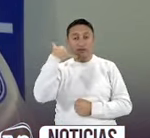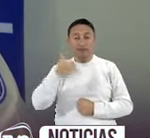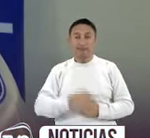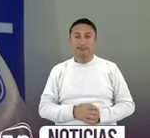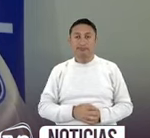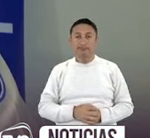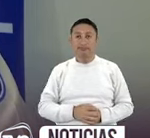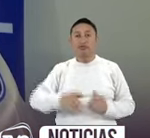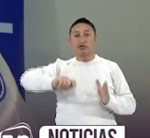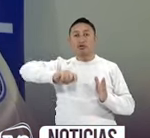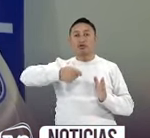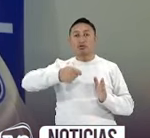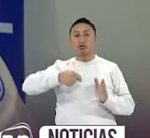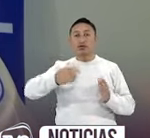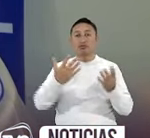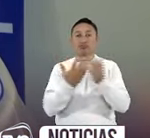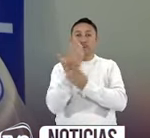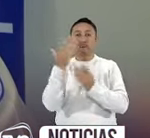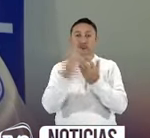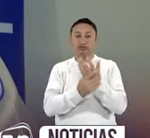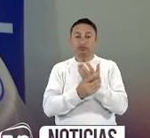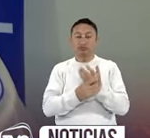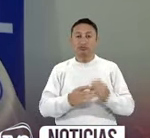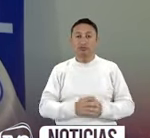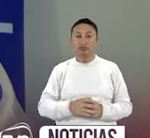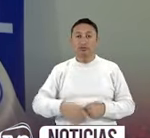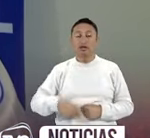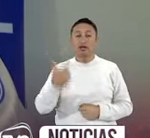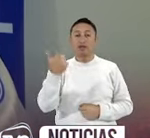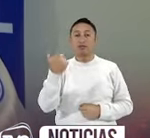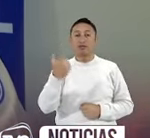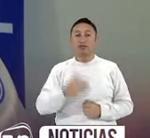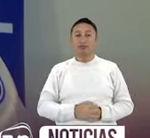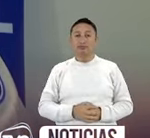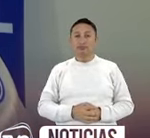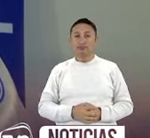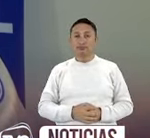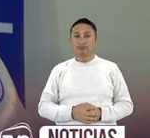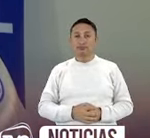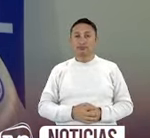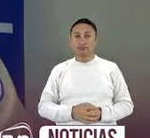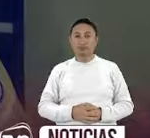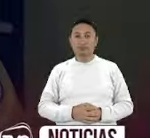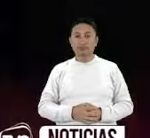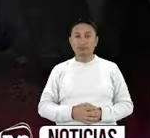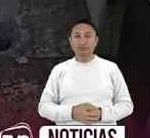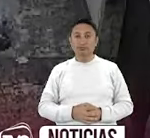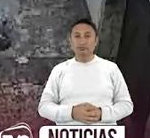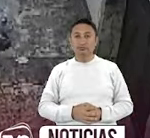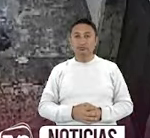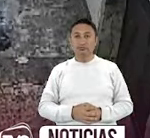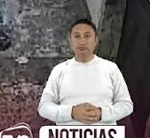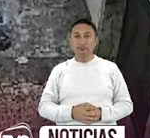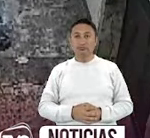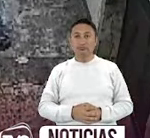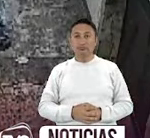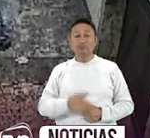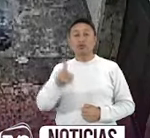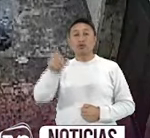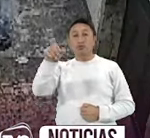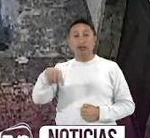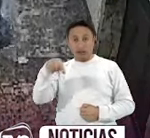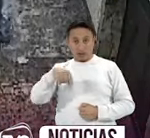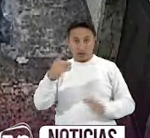destornilladores, guantes y un arma de fuego de plástico. Una de las víctimas presentó la denuncia en